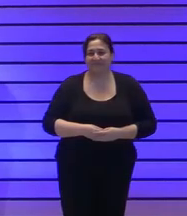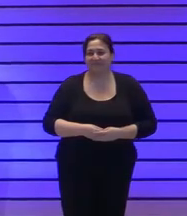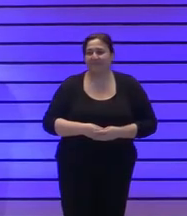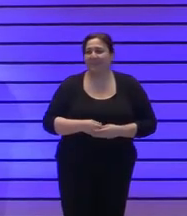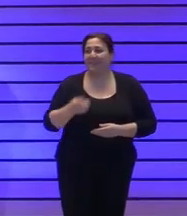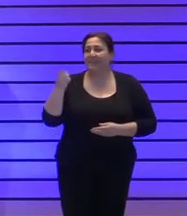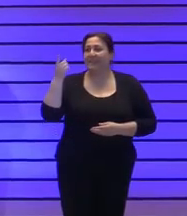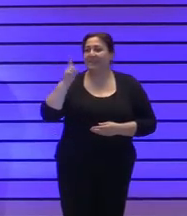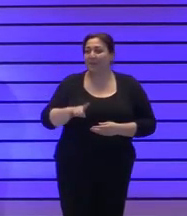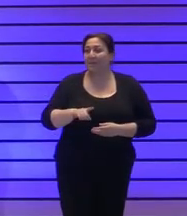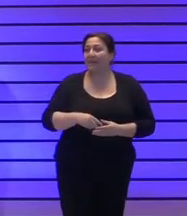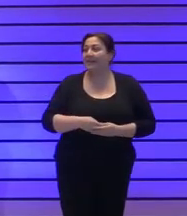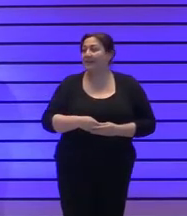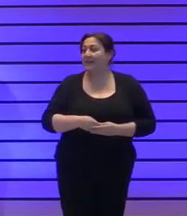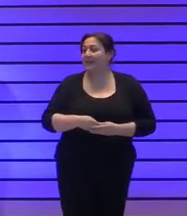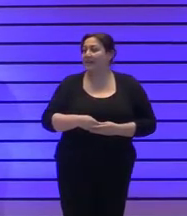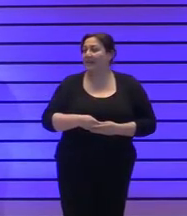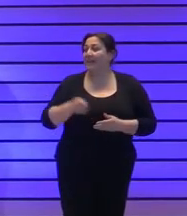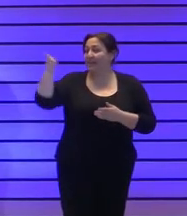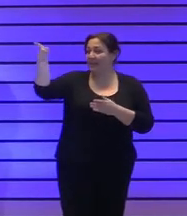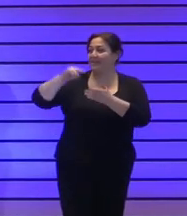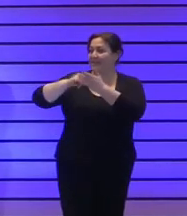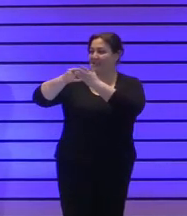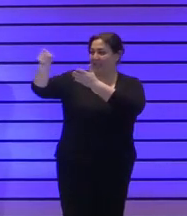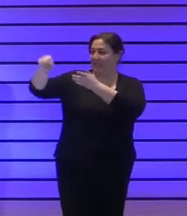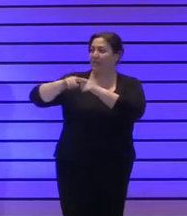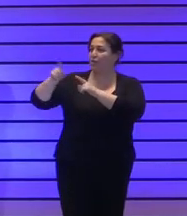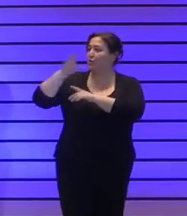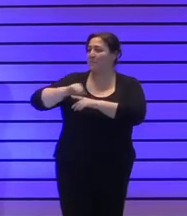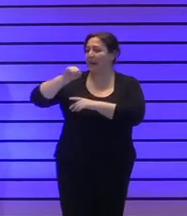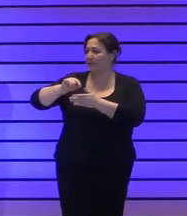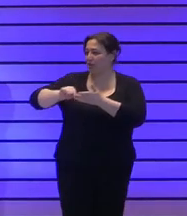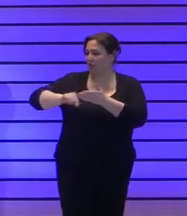A Lara, de Visual Materia, que nos ha hecho unos gráficos maravillosos.